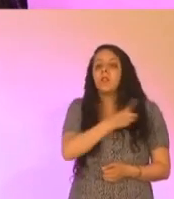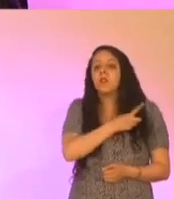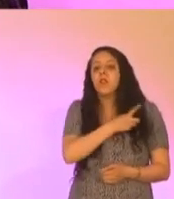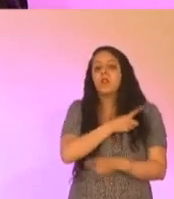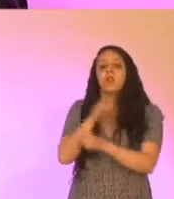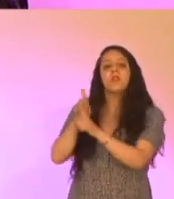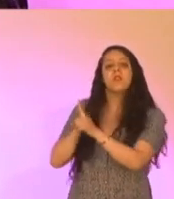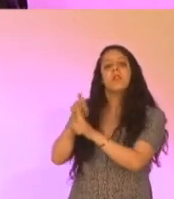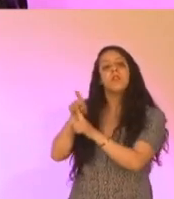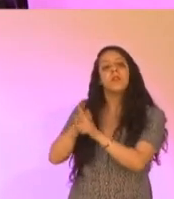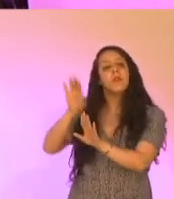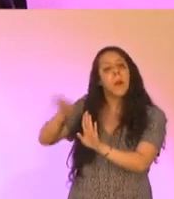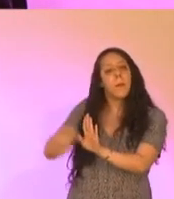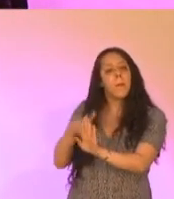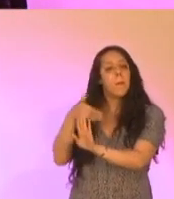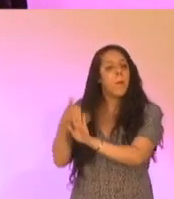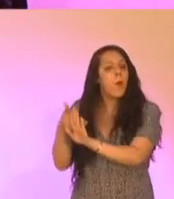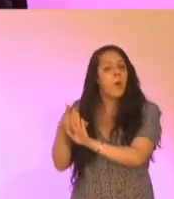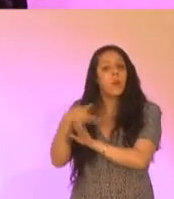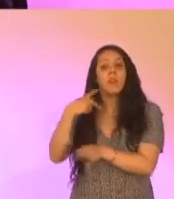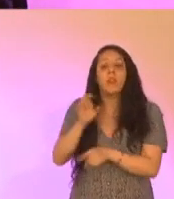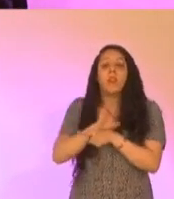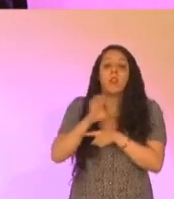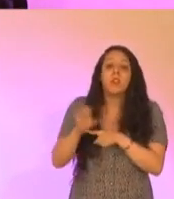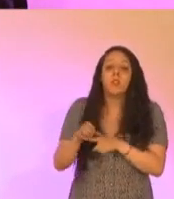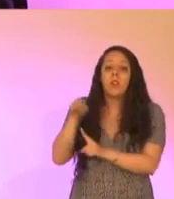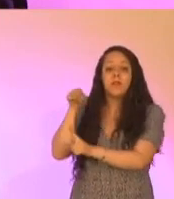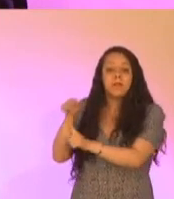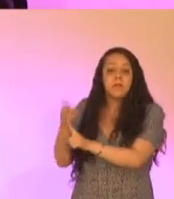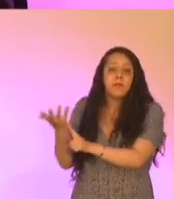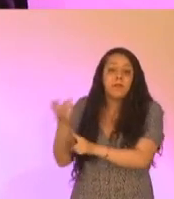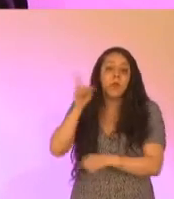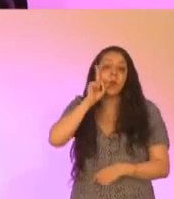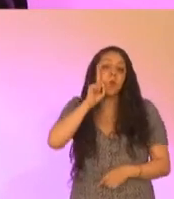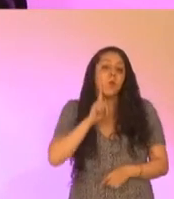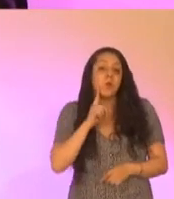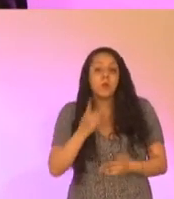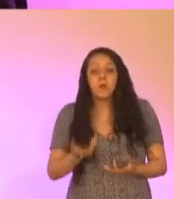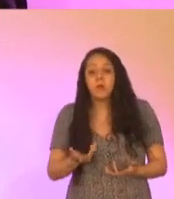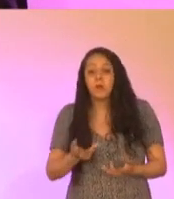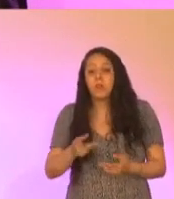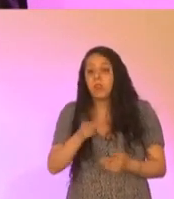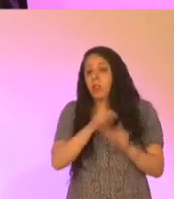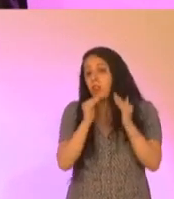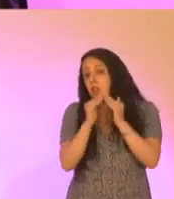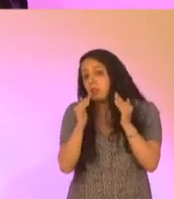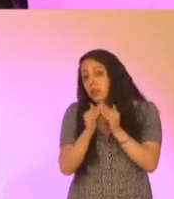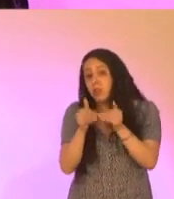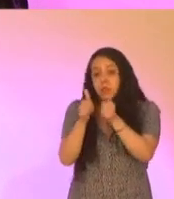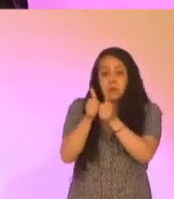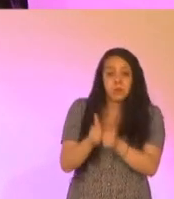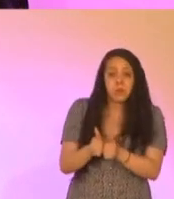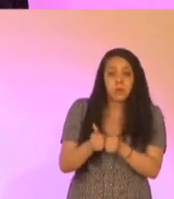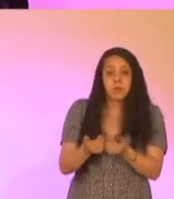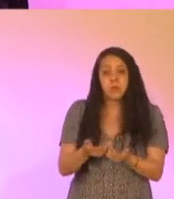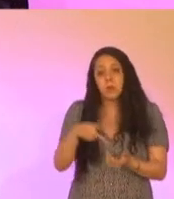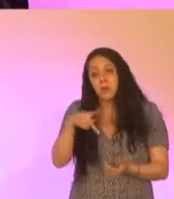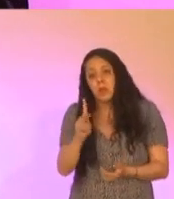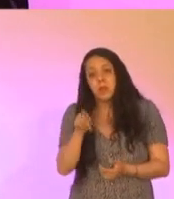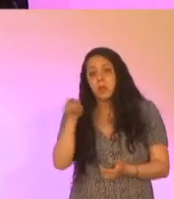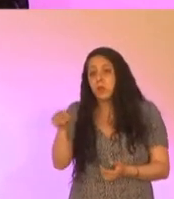y entonces yo me imaginé nada pues cristiana está encerrada en california como te ensalada igual que yo pero resulta que no estaba